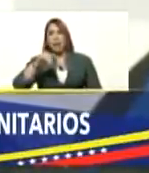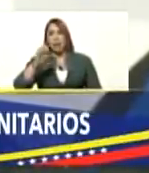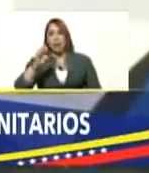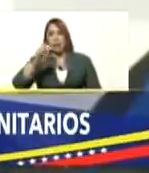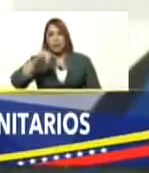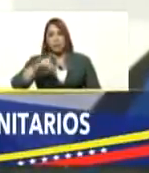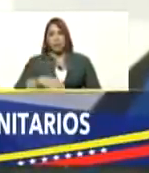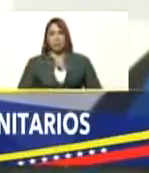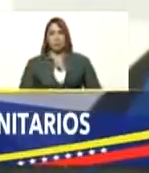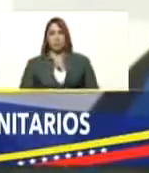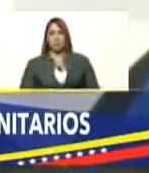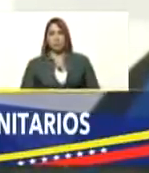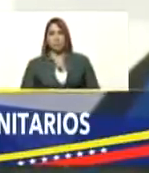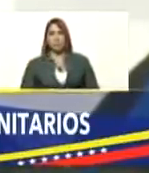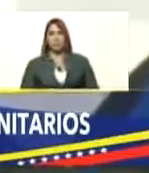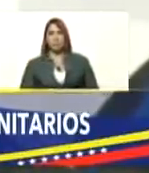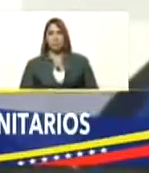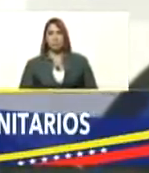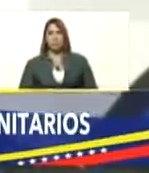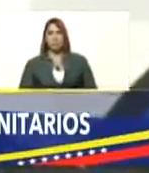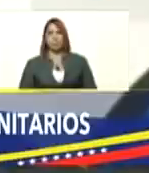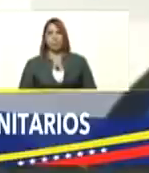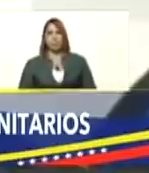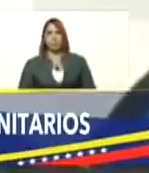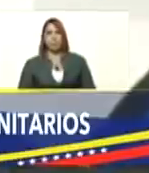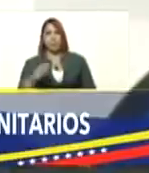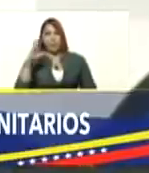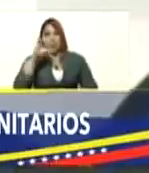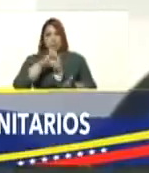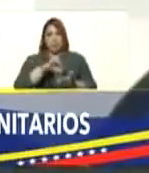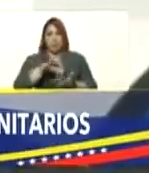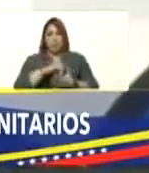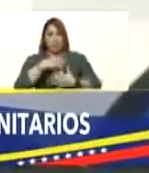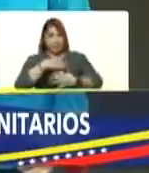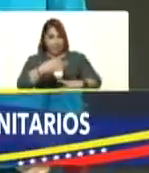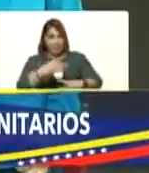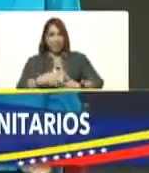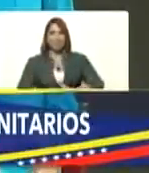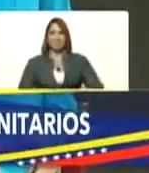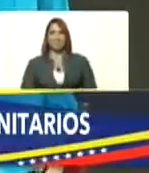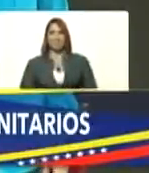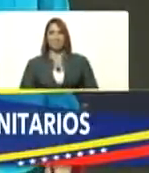Carmen Teresa, que a Caracas le interesa,